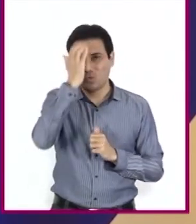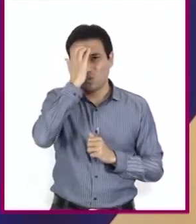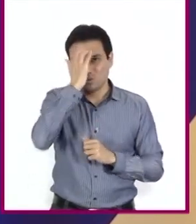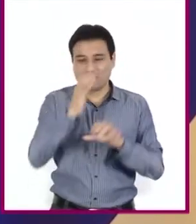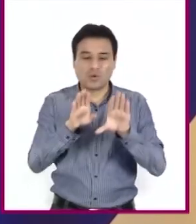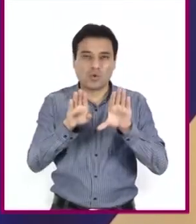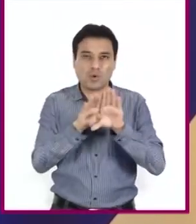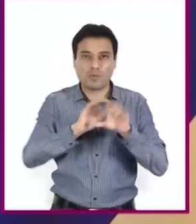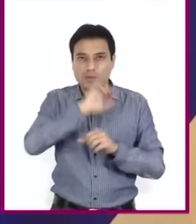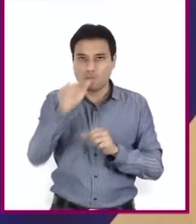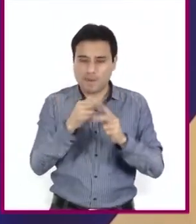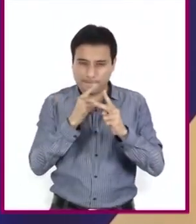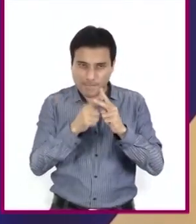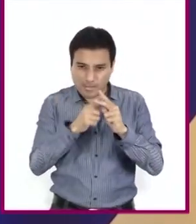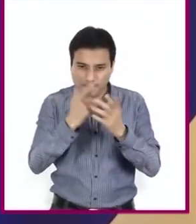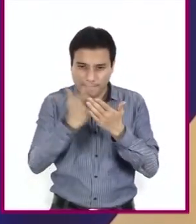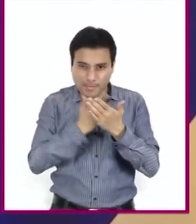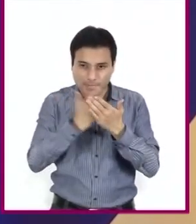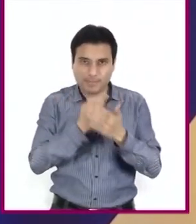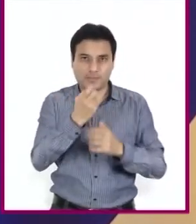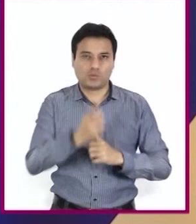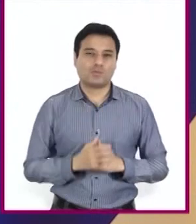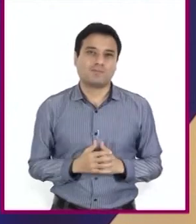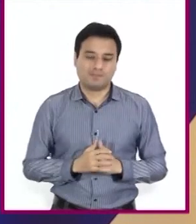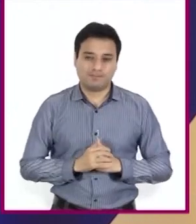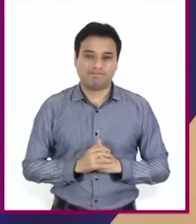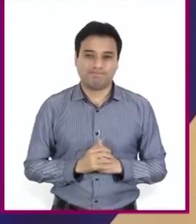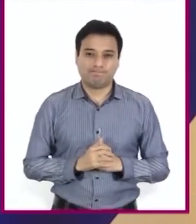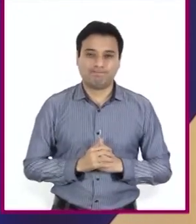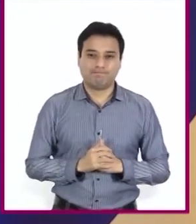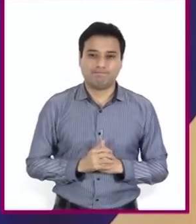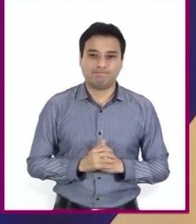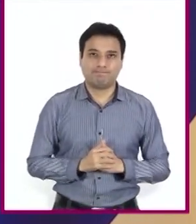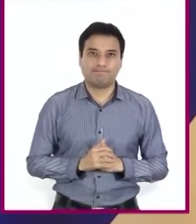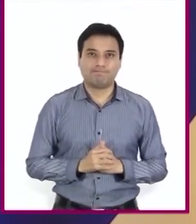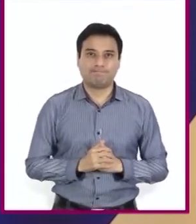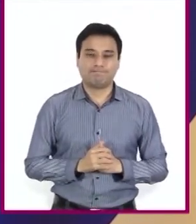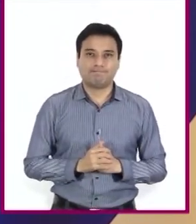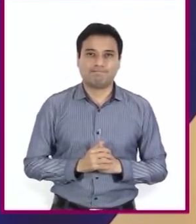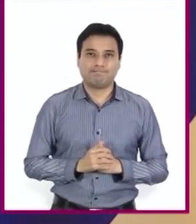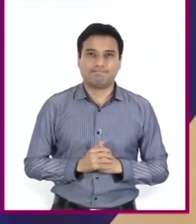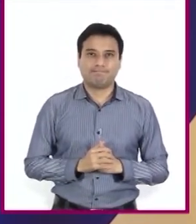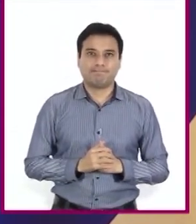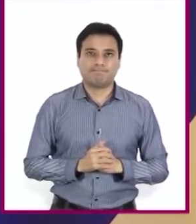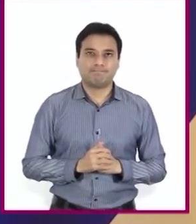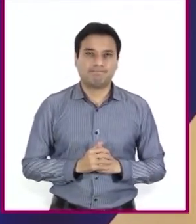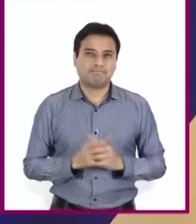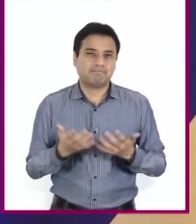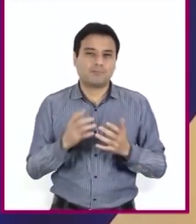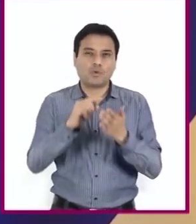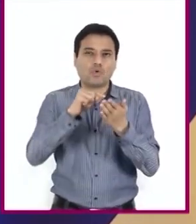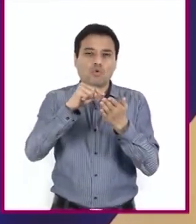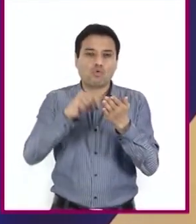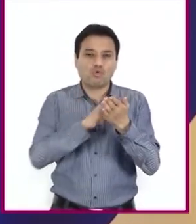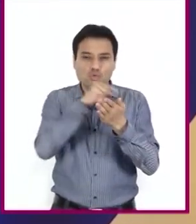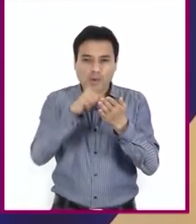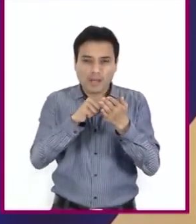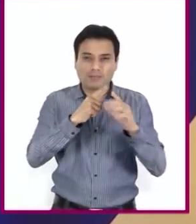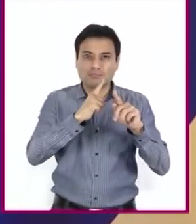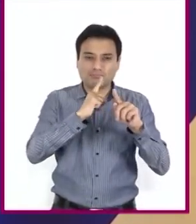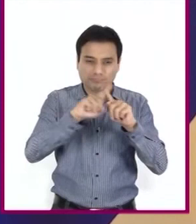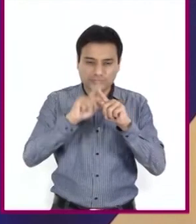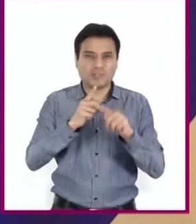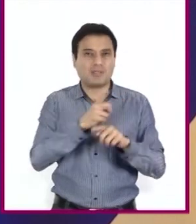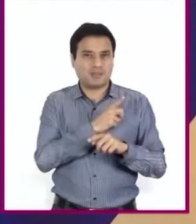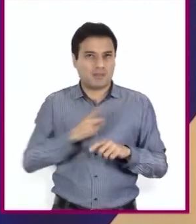para calcular el enésimo término de una sucesión. Es decir, cualquier posición de una figura en